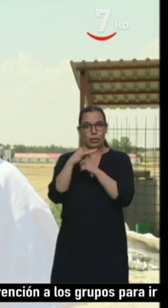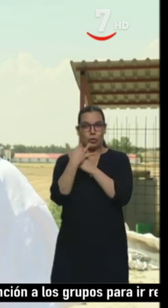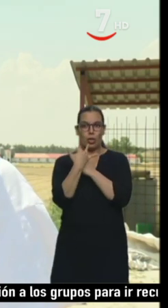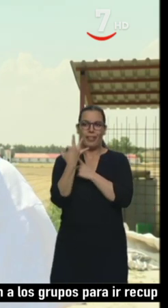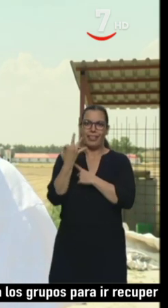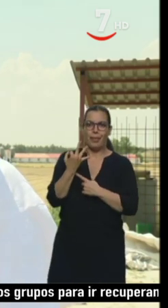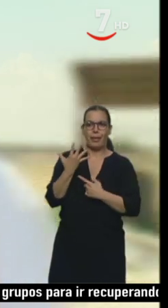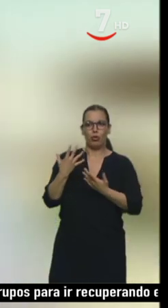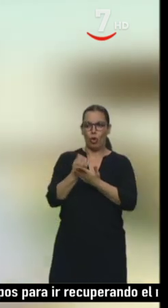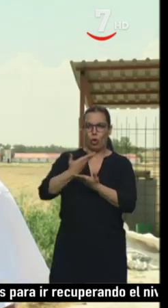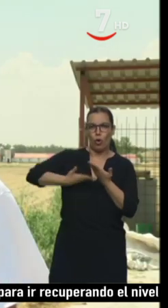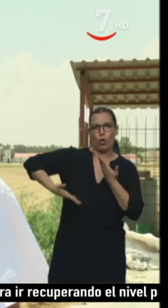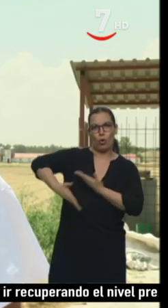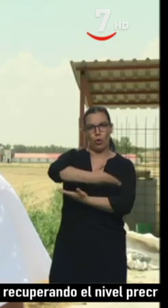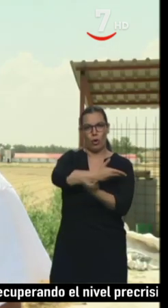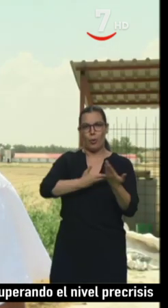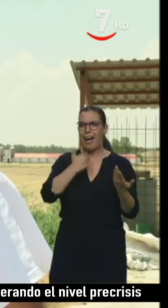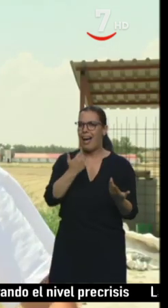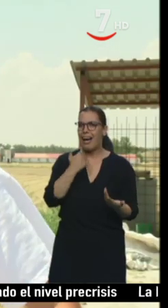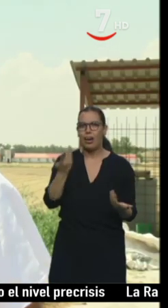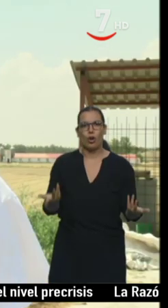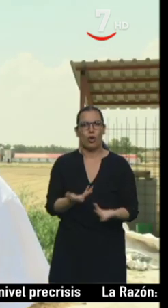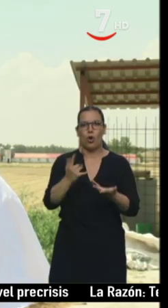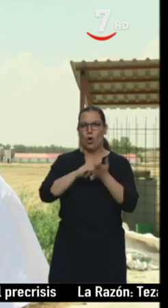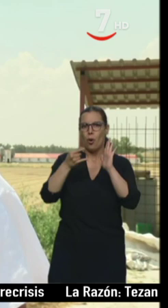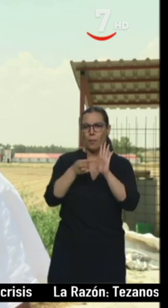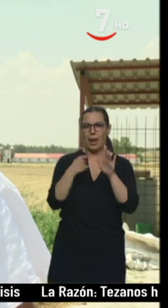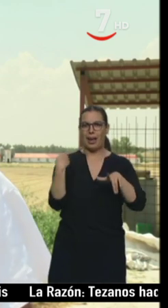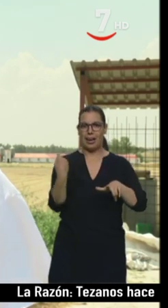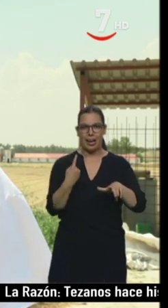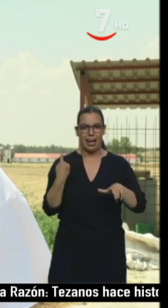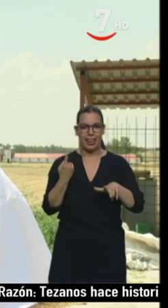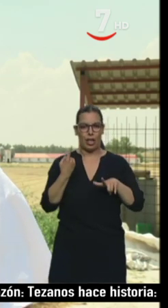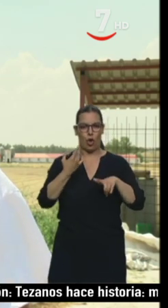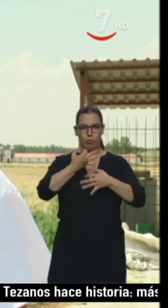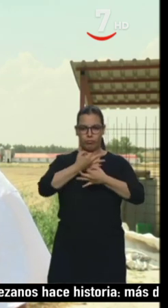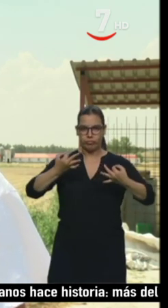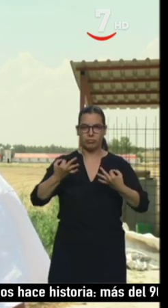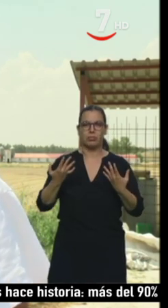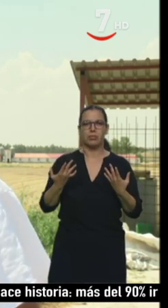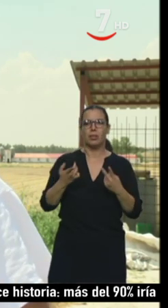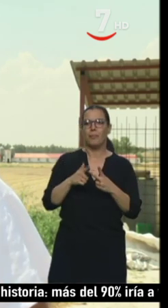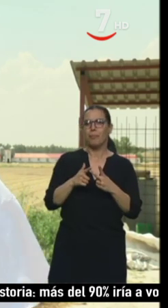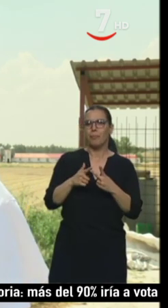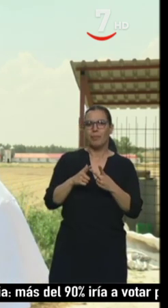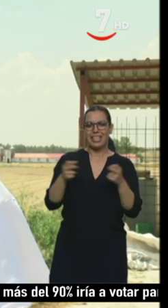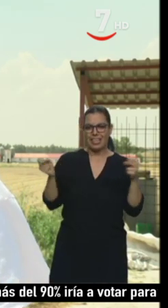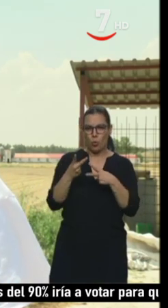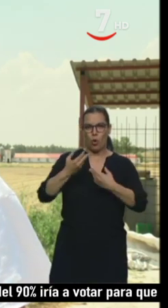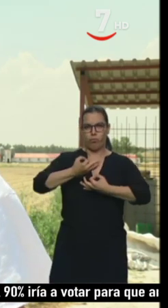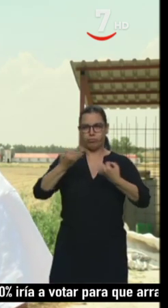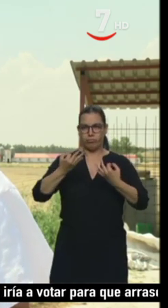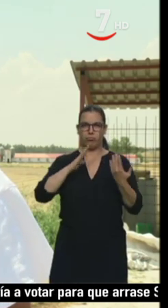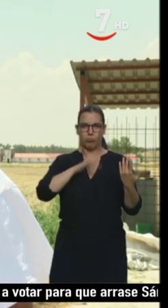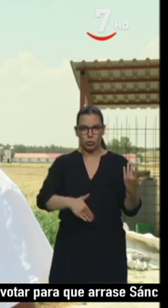aportar un poquito todos, hacer un algo, hacer unos planes de regadíos en condiciones, hacer unos seguros en